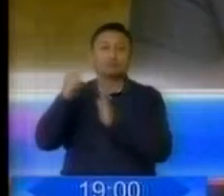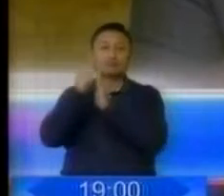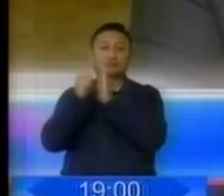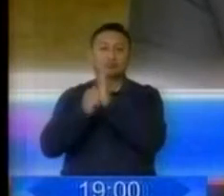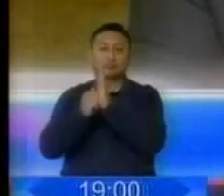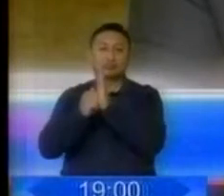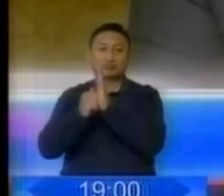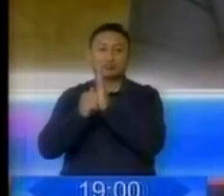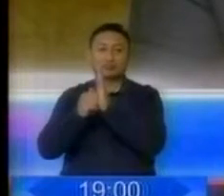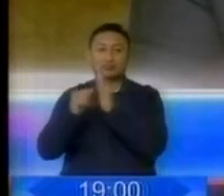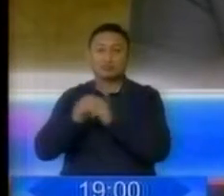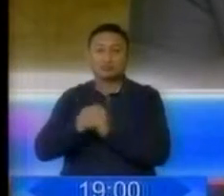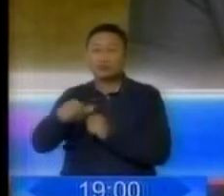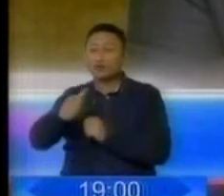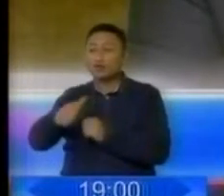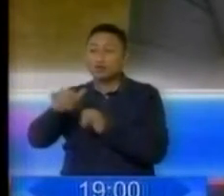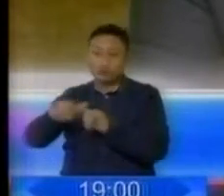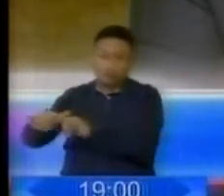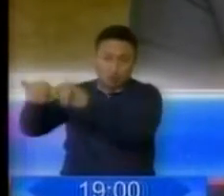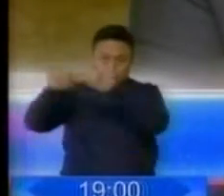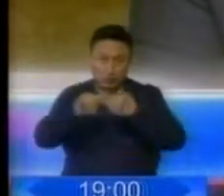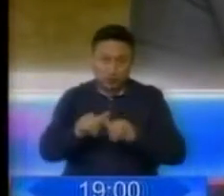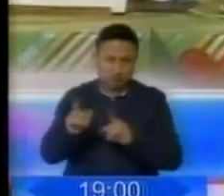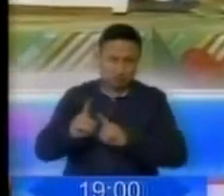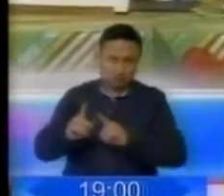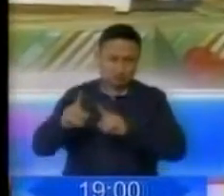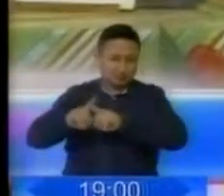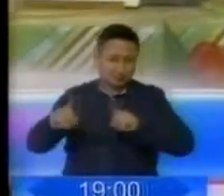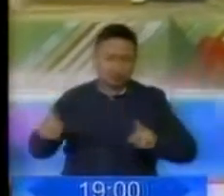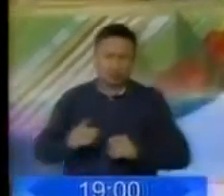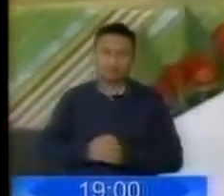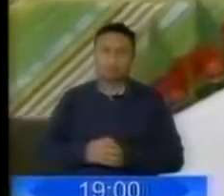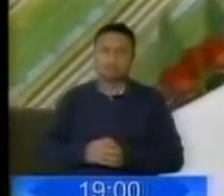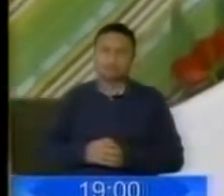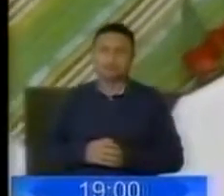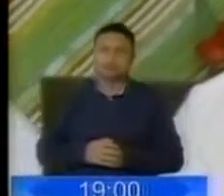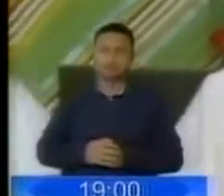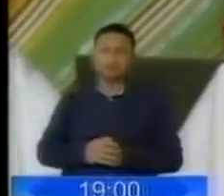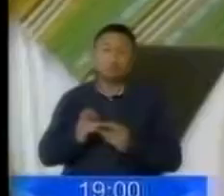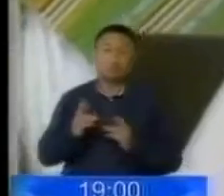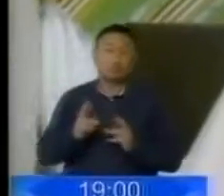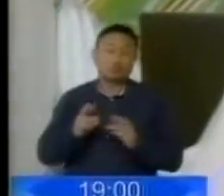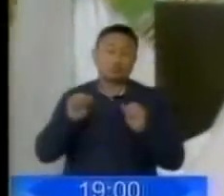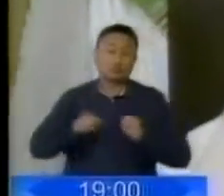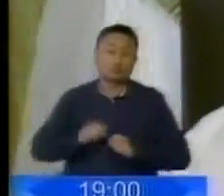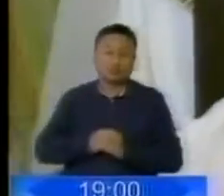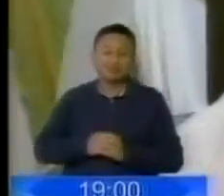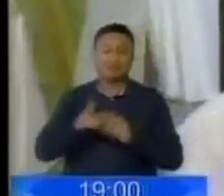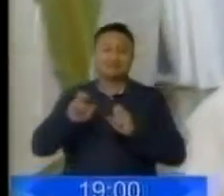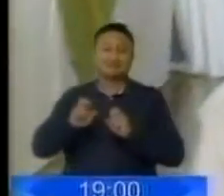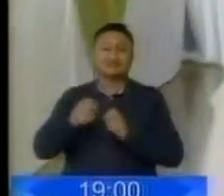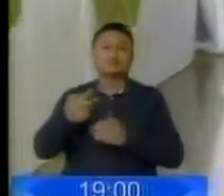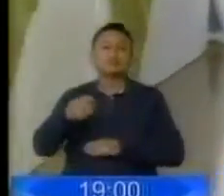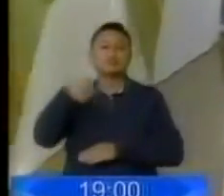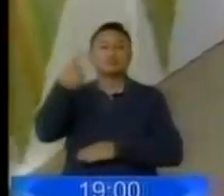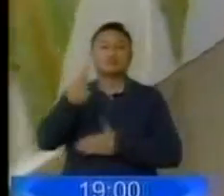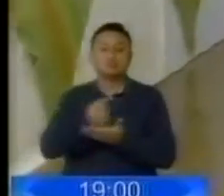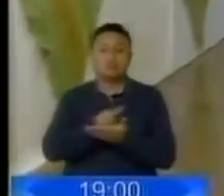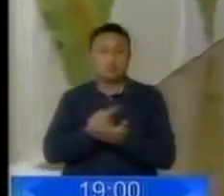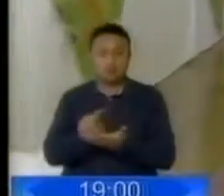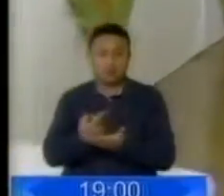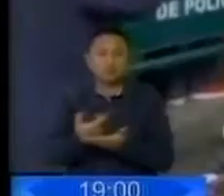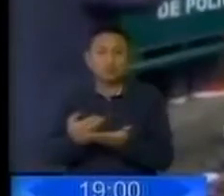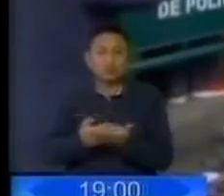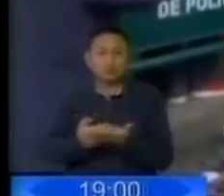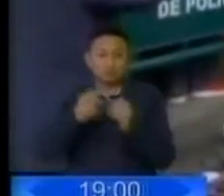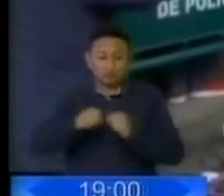no duplica las agendas de otros organismos de integración. Se espera en todo caso poder abordar el tema migratorio en la cita que se desarrollará la próxima semana